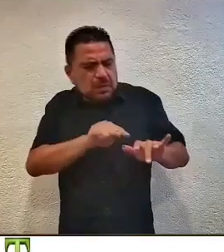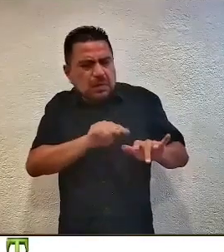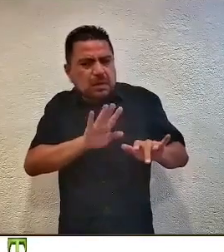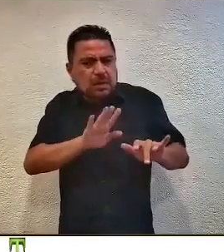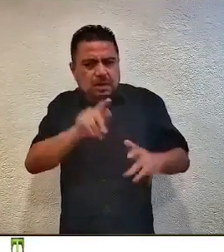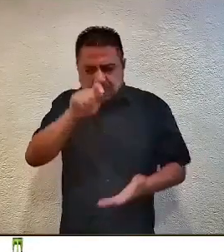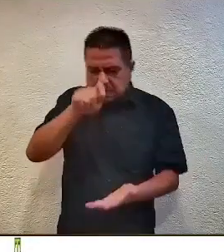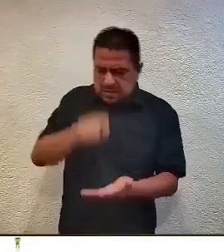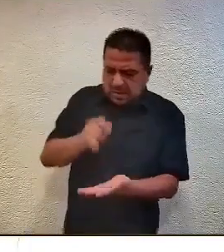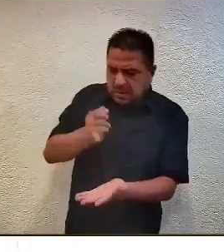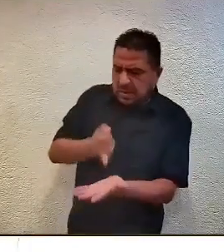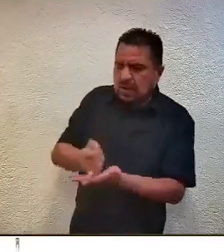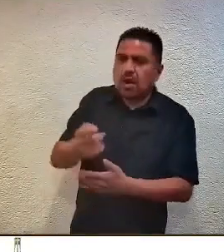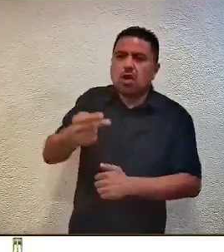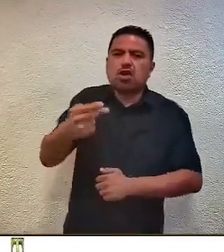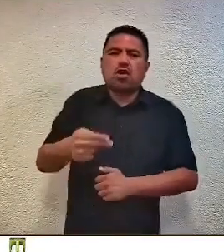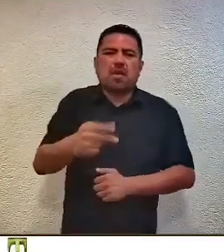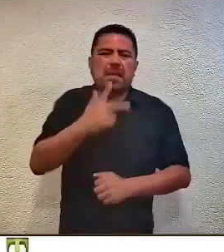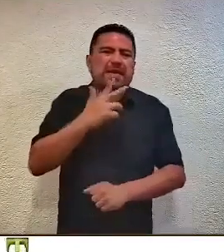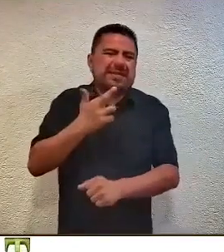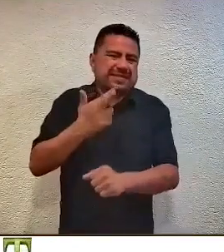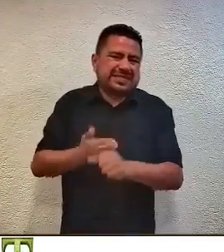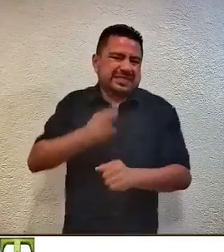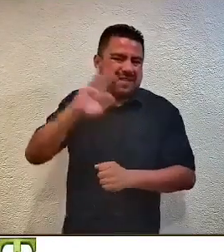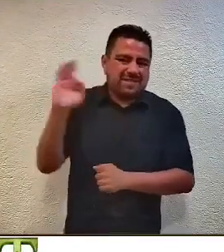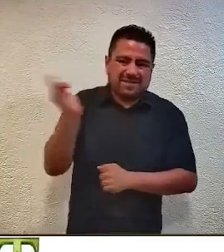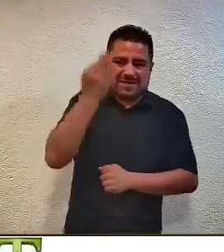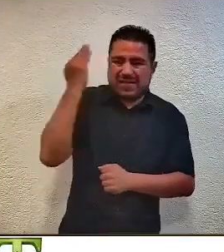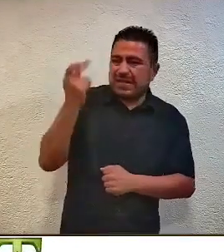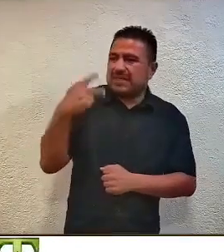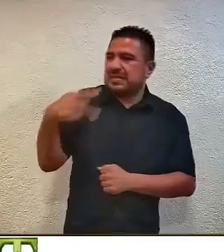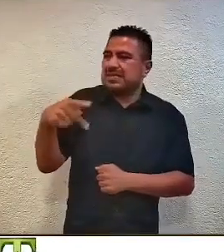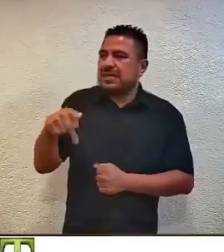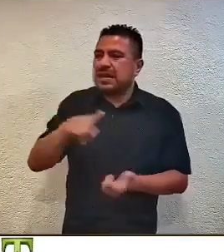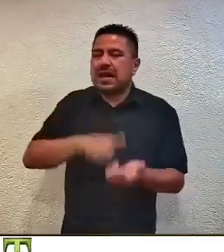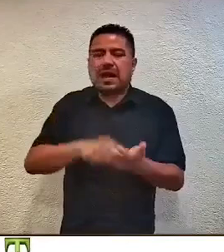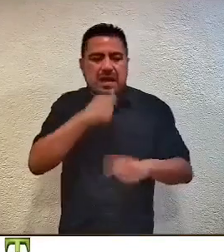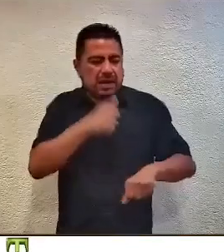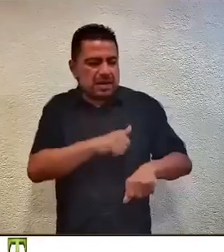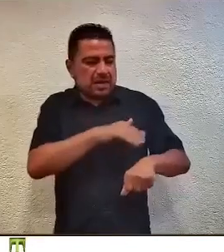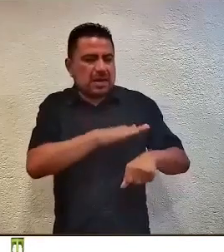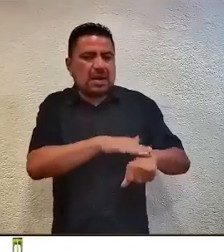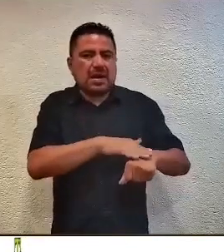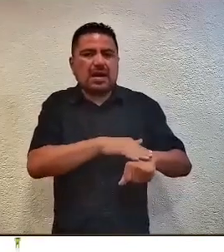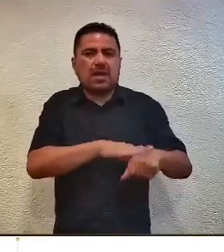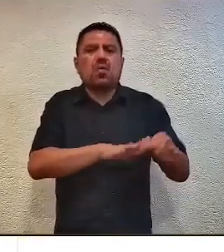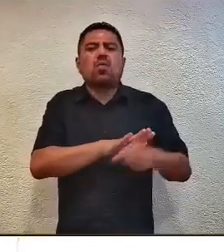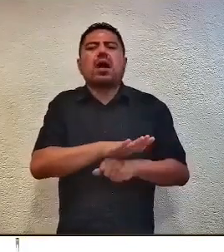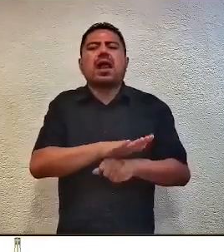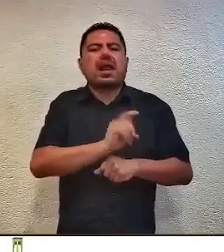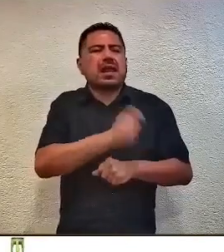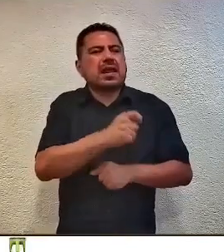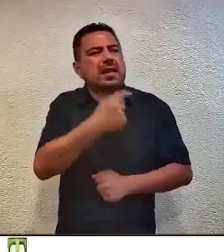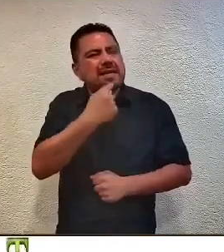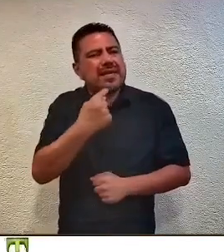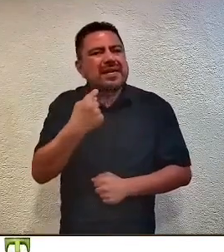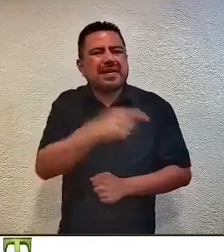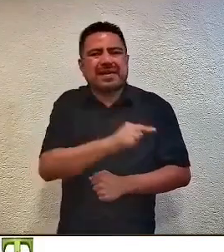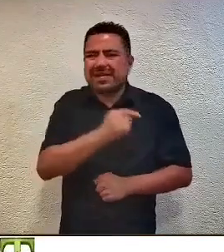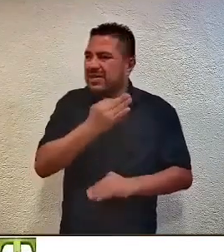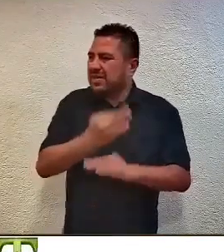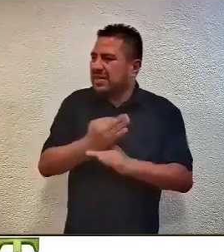la sentencia a nombre del actor del juicio federal que pretendía notificar la existencia del medio de impugnación en